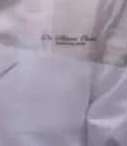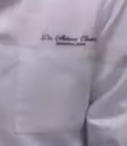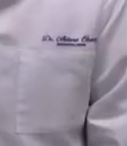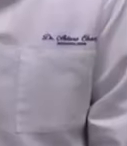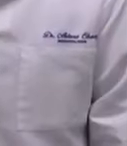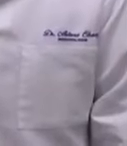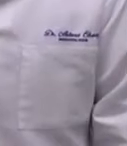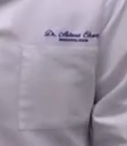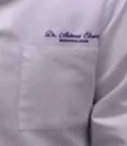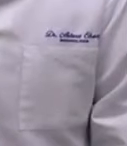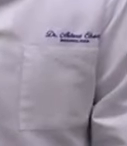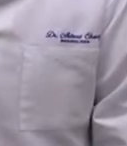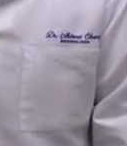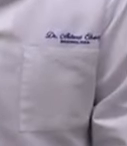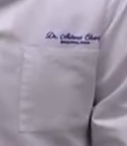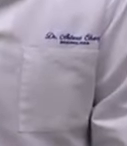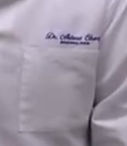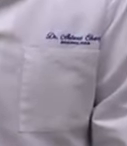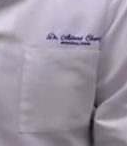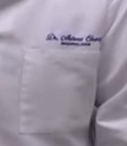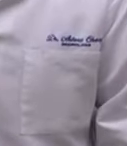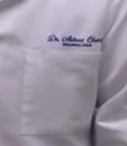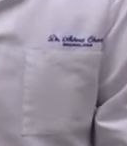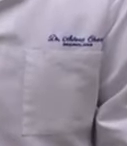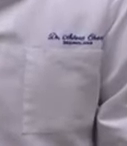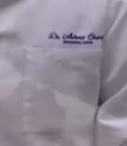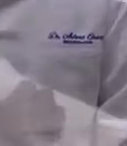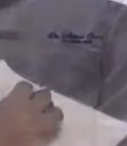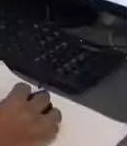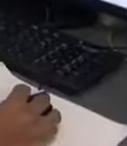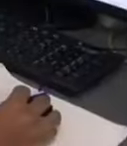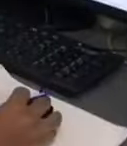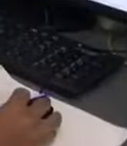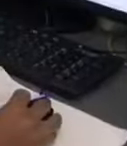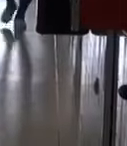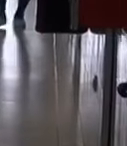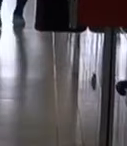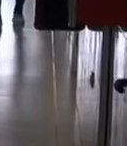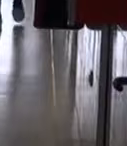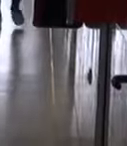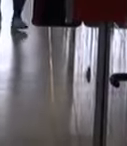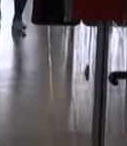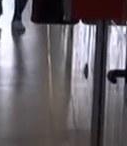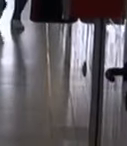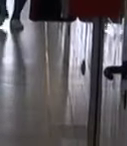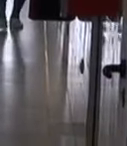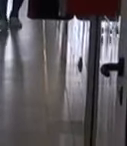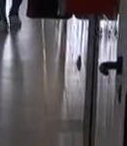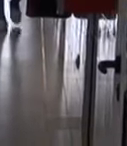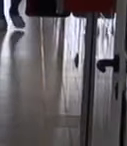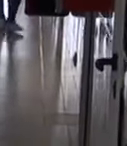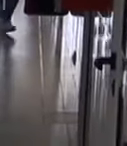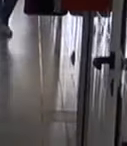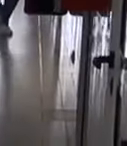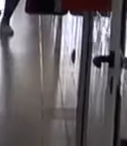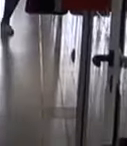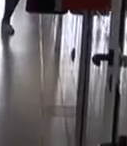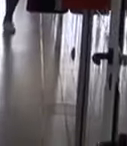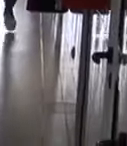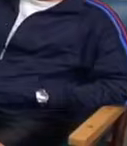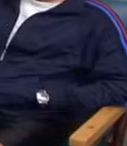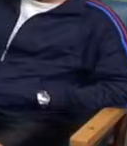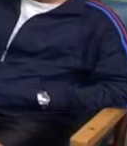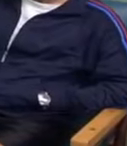y fase 2 con la vacuna Soberana Plus y los estudios de tratamiento de lesiones pulmonares con células